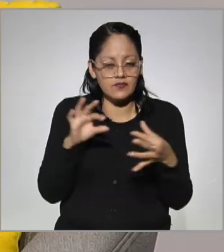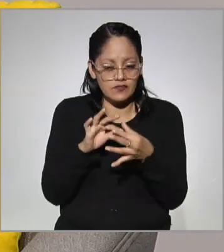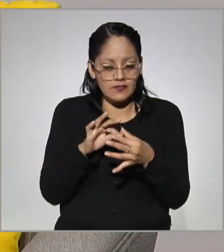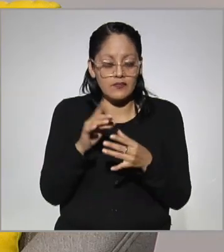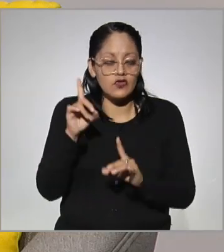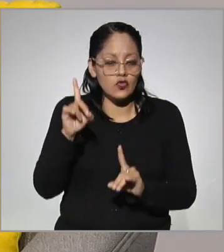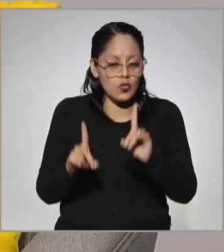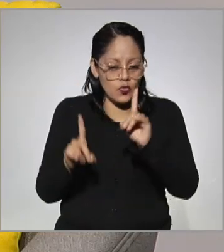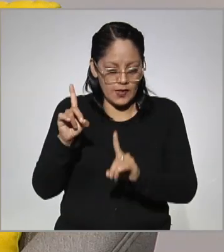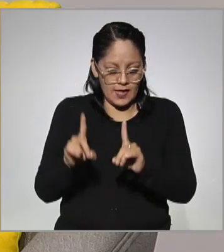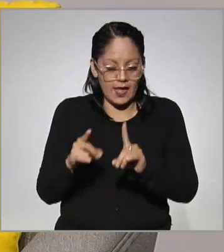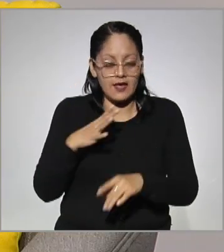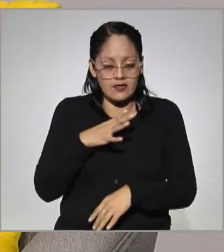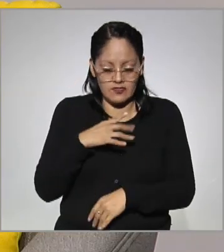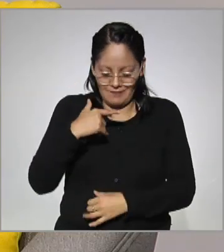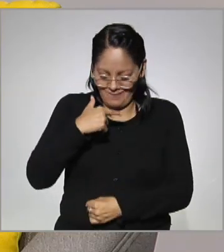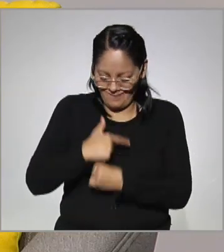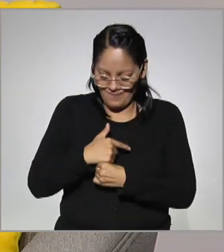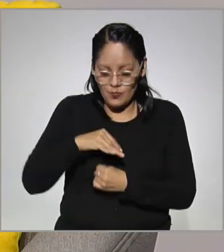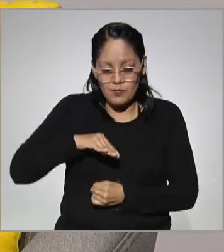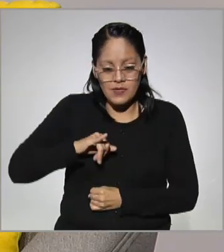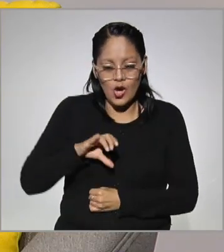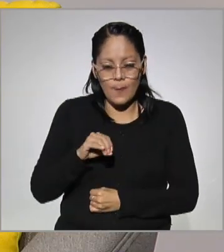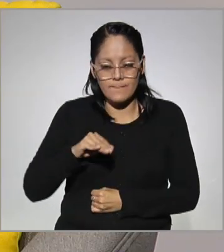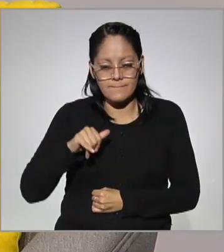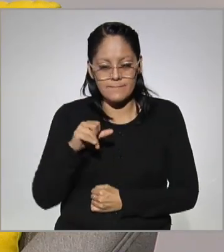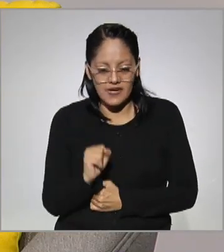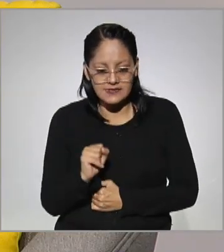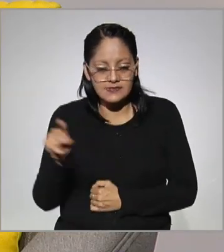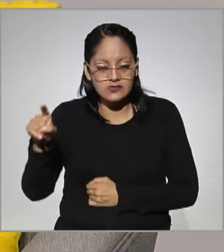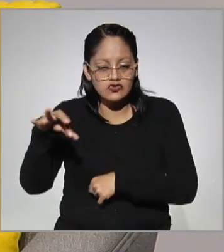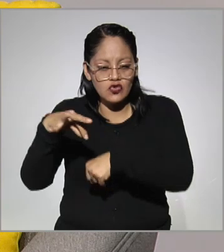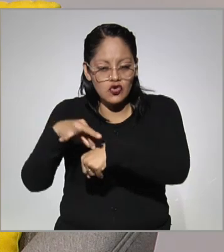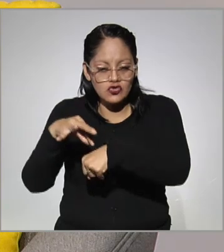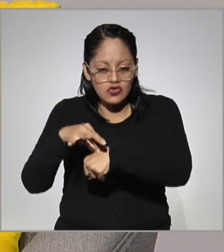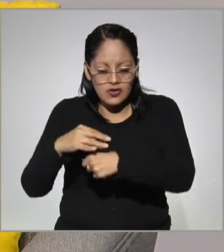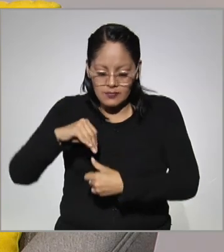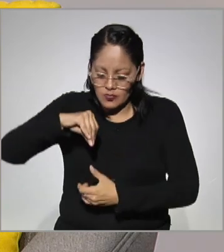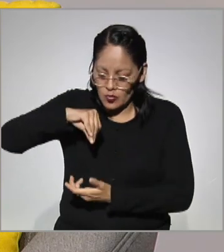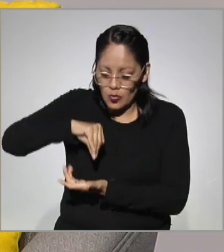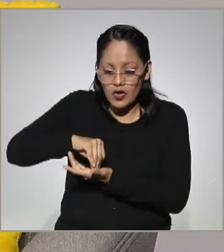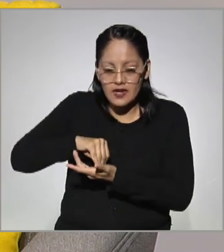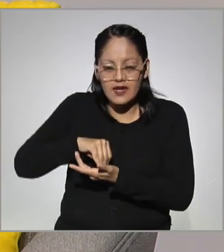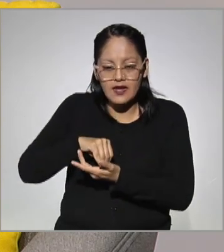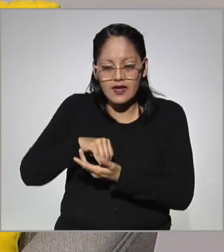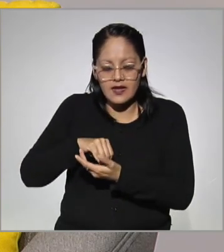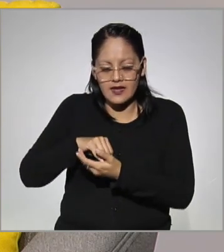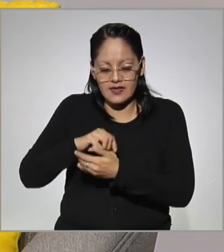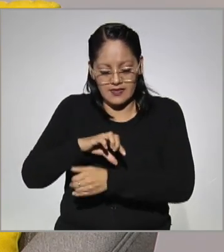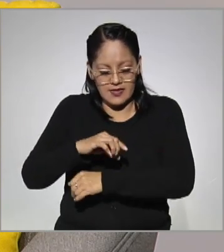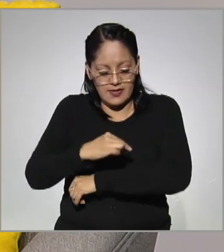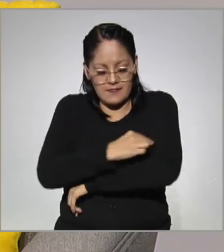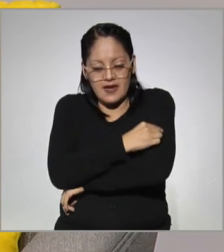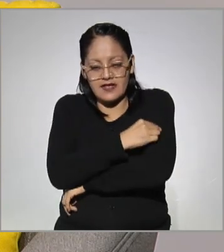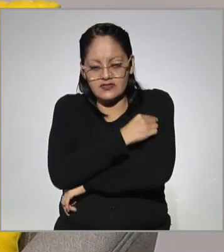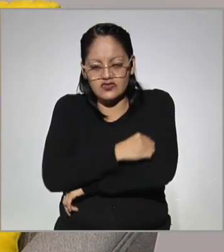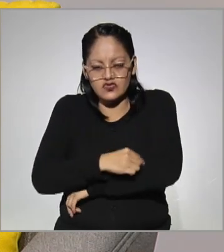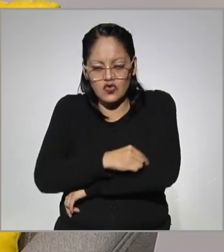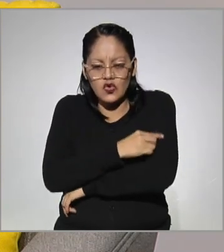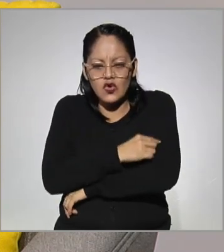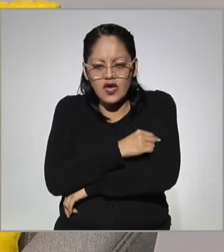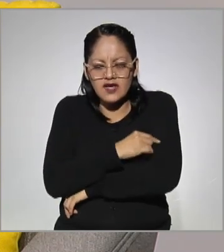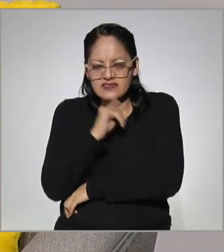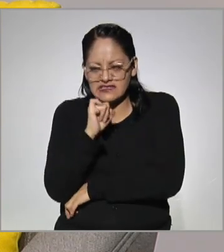una duda, le detectaron miomas y el médico le puso un implante en el brazo. Quiere saber si este es un tratamiento. Sé que no es el